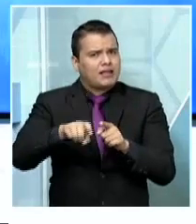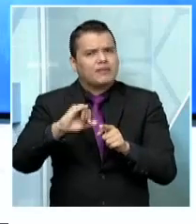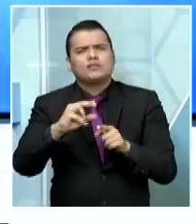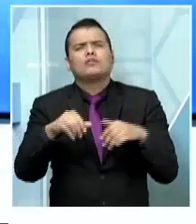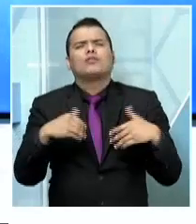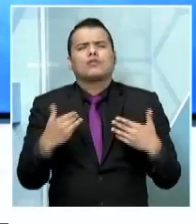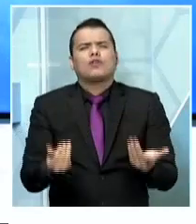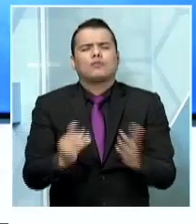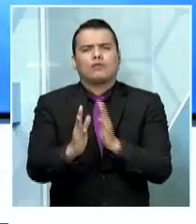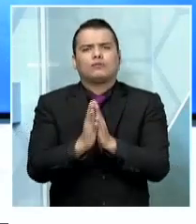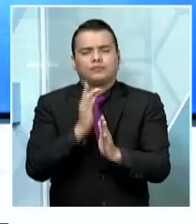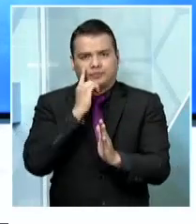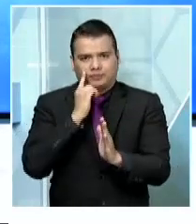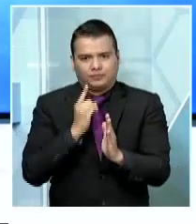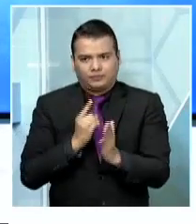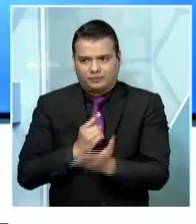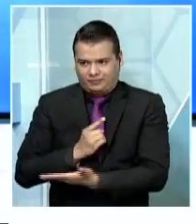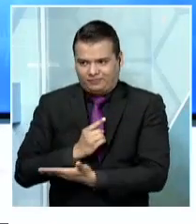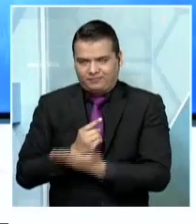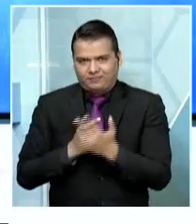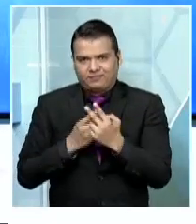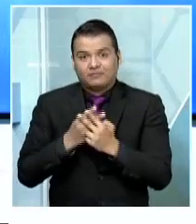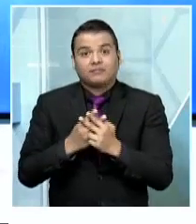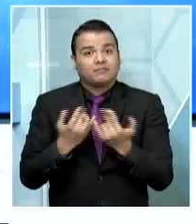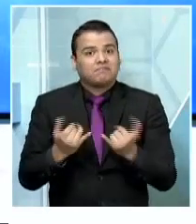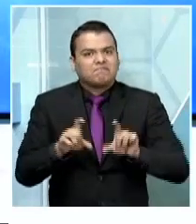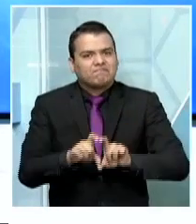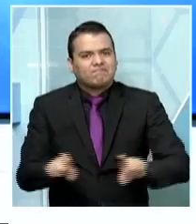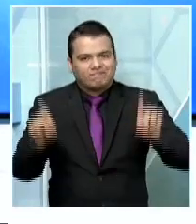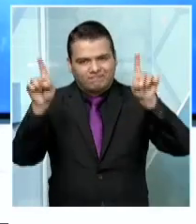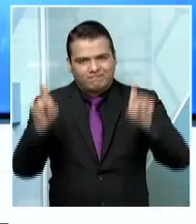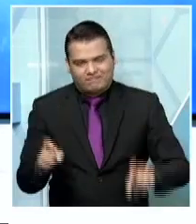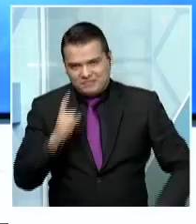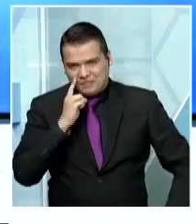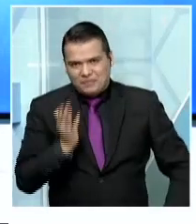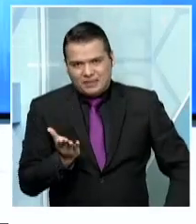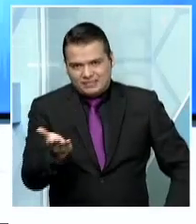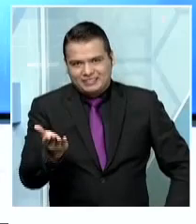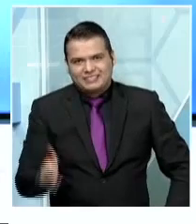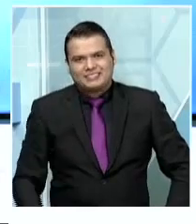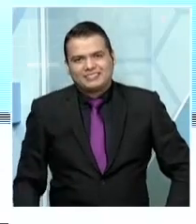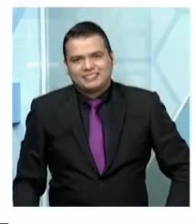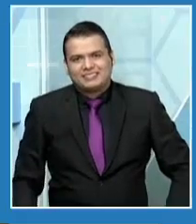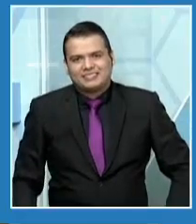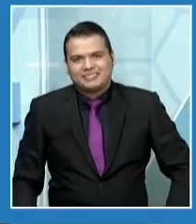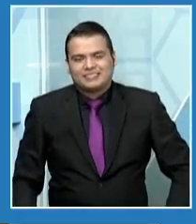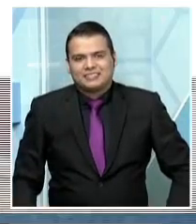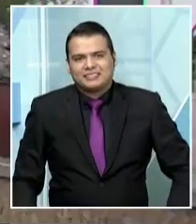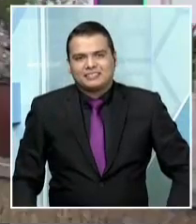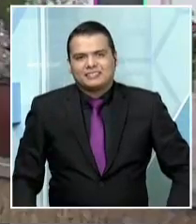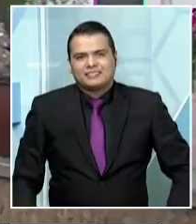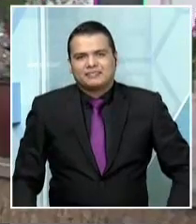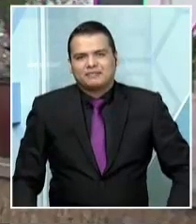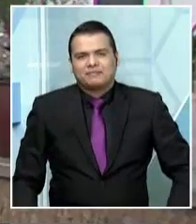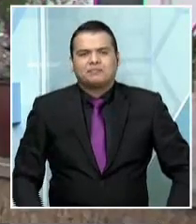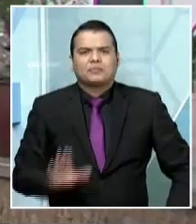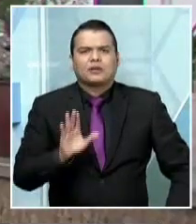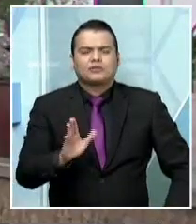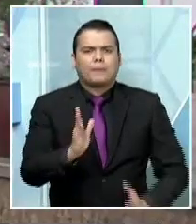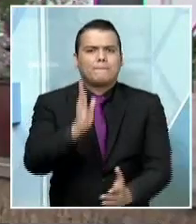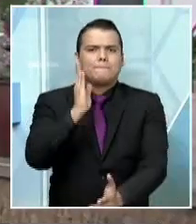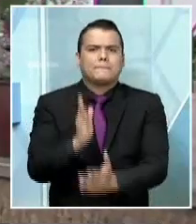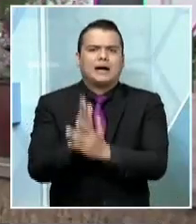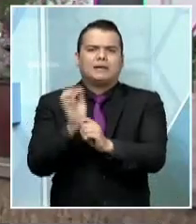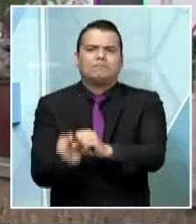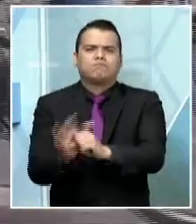Use la etiqueta Opinión 90 porque su opinión nos importa. Ahora los dejamos con nuestros titulares. Bienvenidos. El aumento de